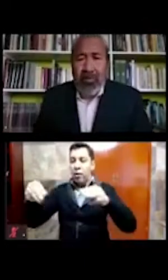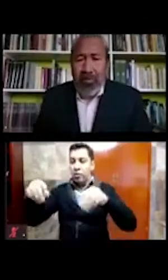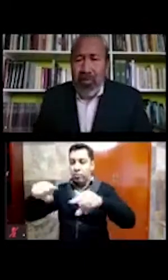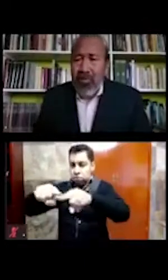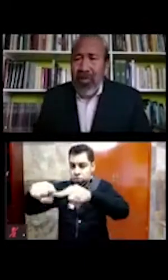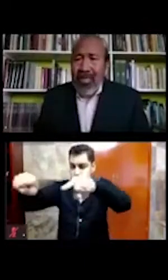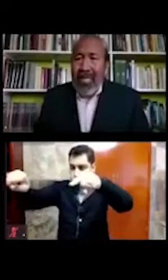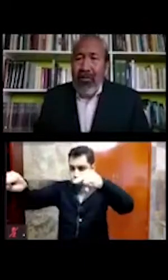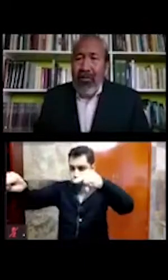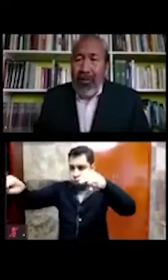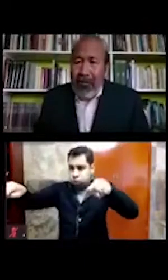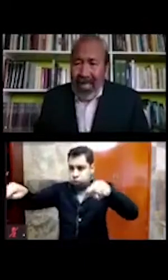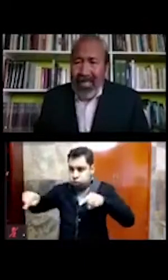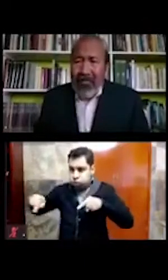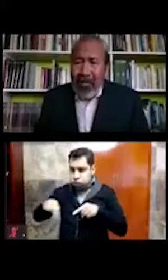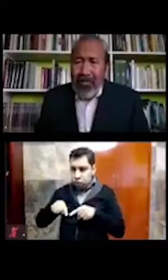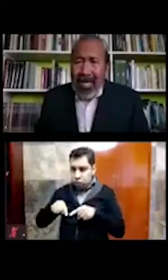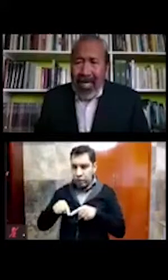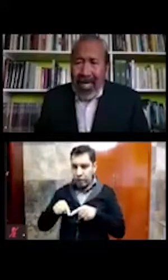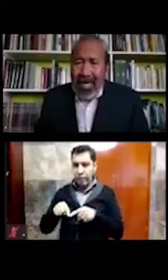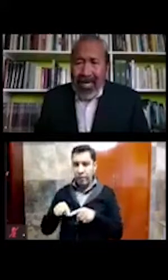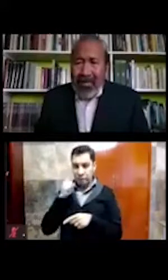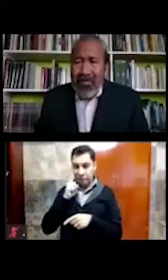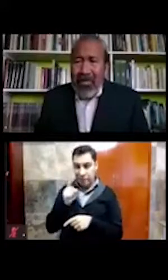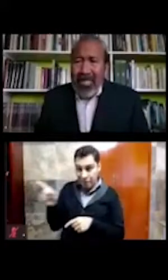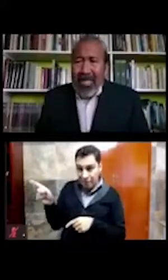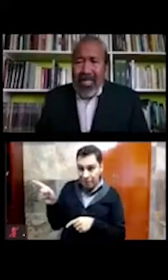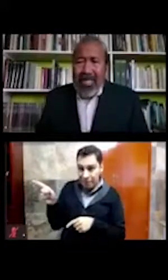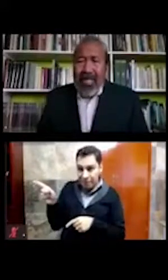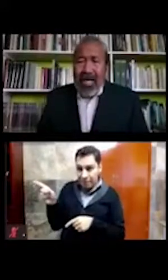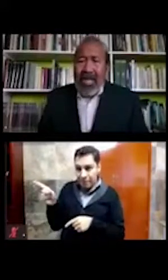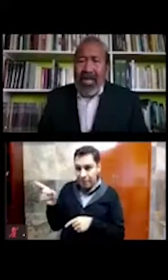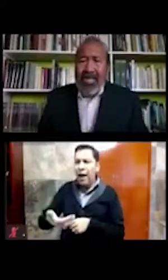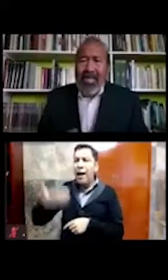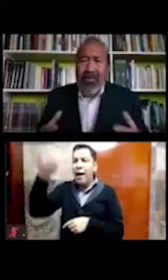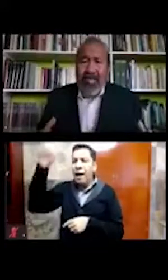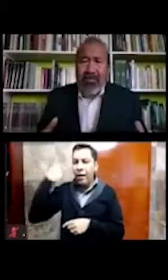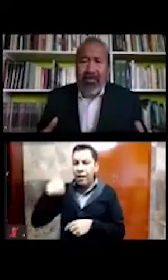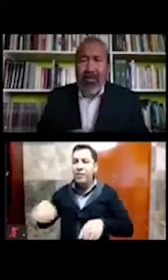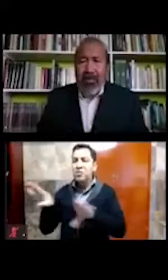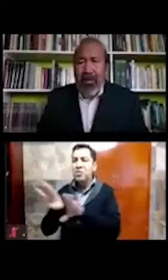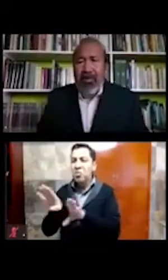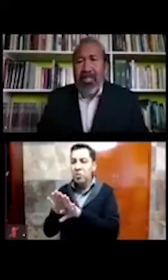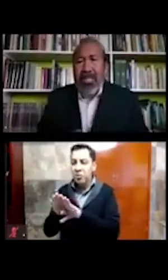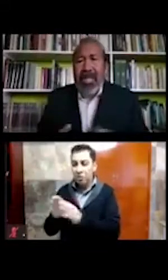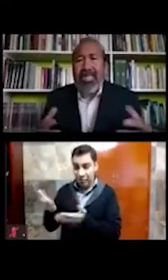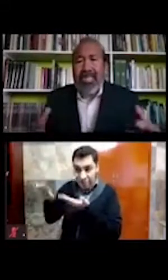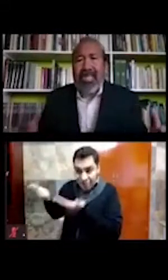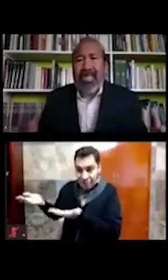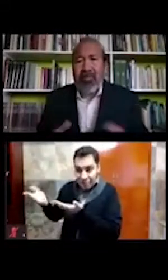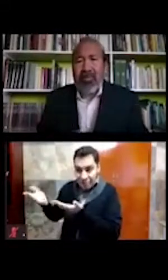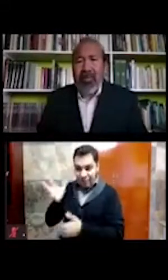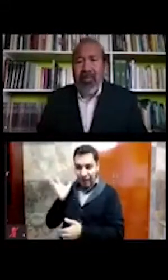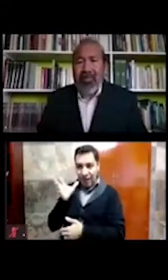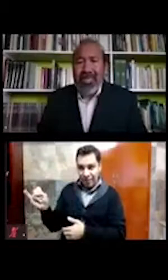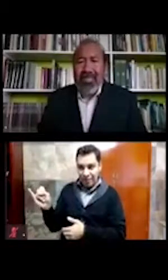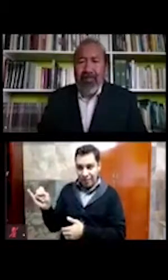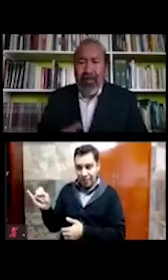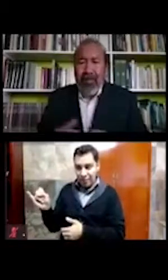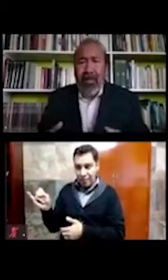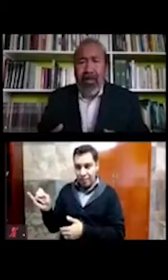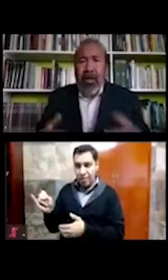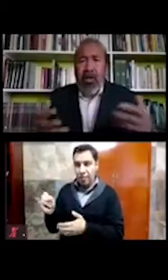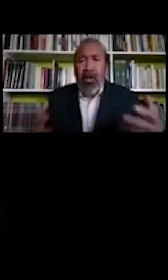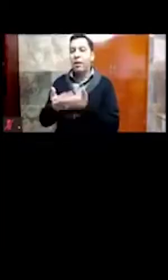reconstrucción de lo que fue el templo de Hecatl, ¿no? Es a partir de los datos arqueológicos que hacen estas reconstrucciones,